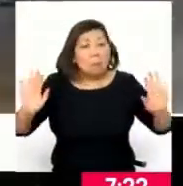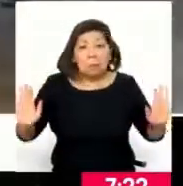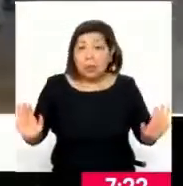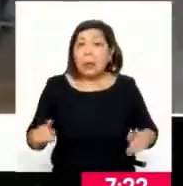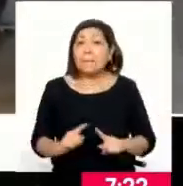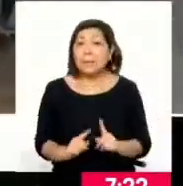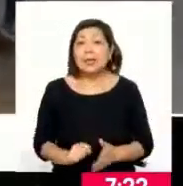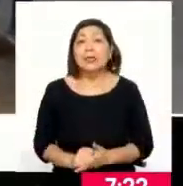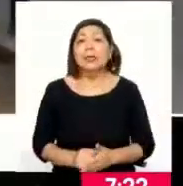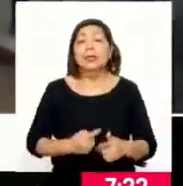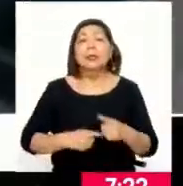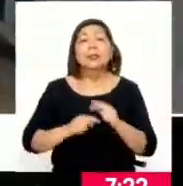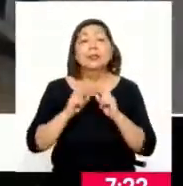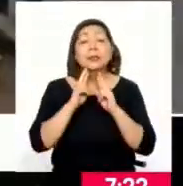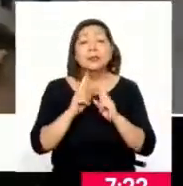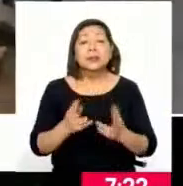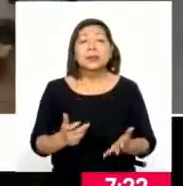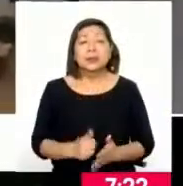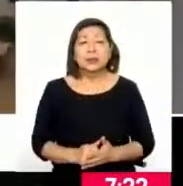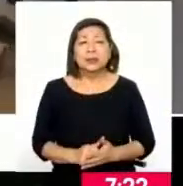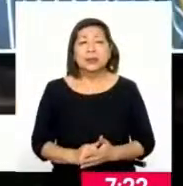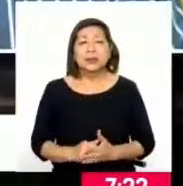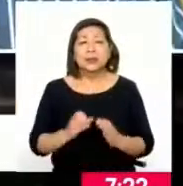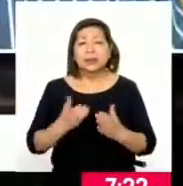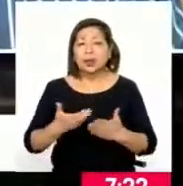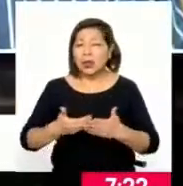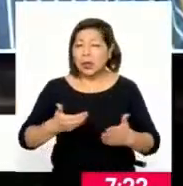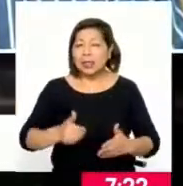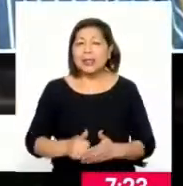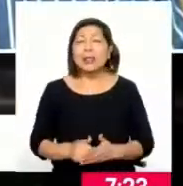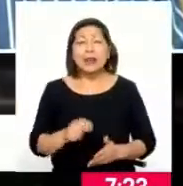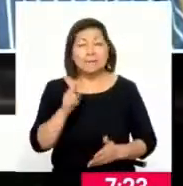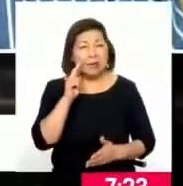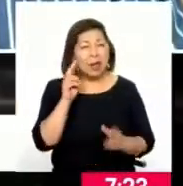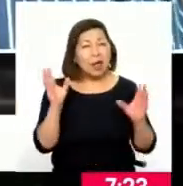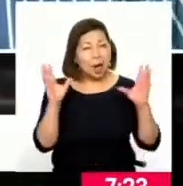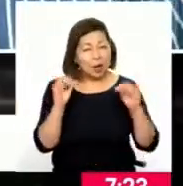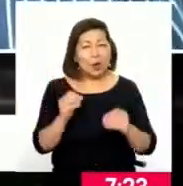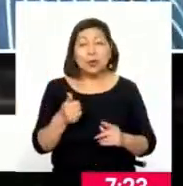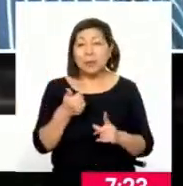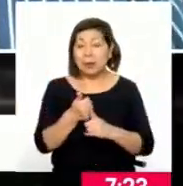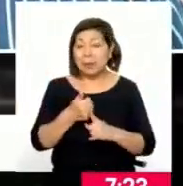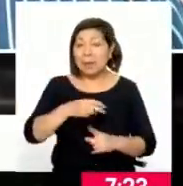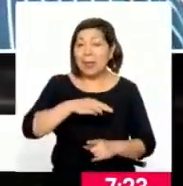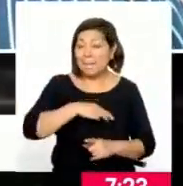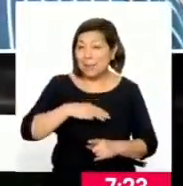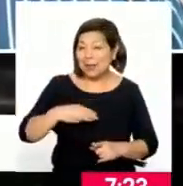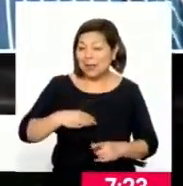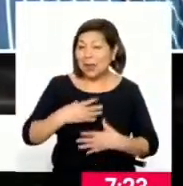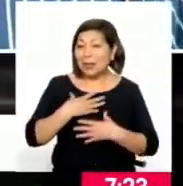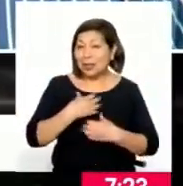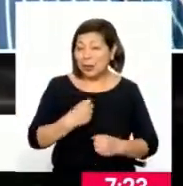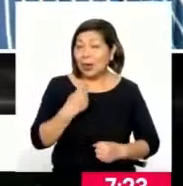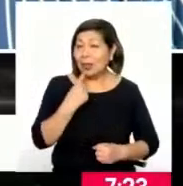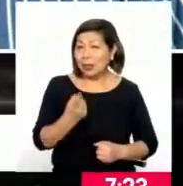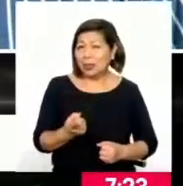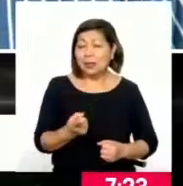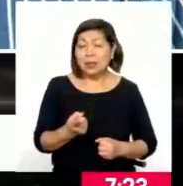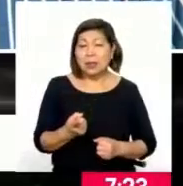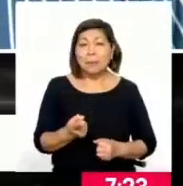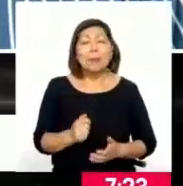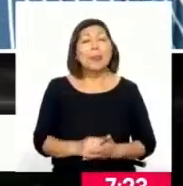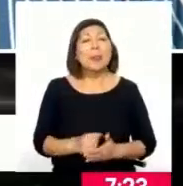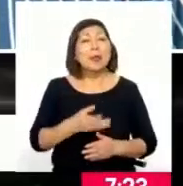y volviendo pues al tema de los resultados, ¿no? Incluso lo conversábamos el viernes por la noche con la propia ministra de Salud, quien había sido desplegada pues